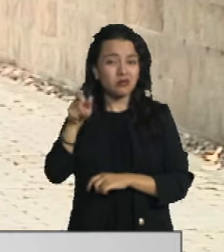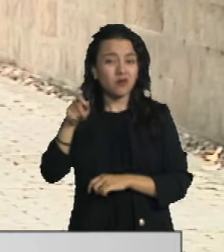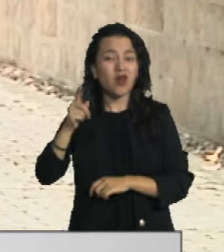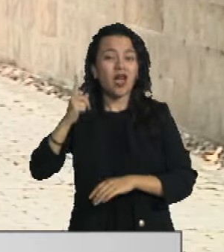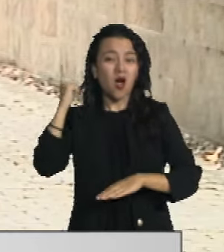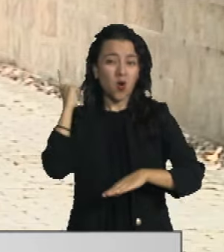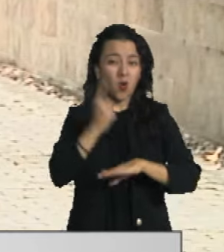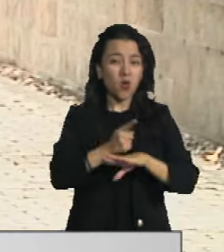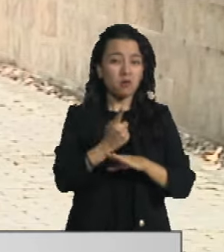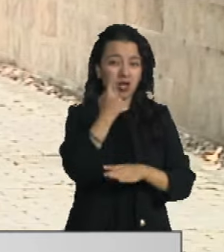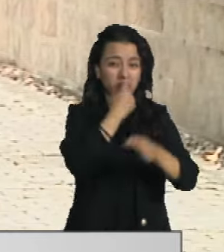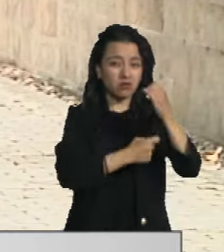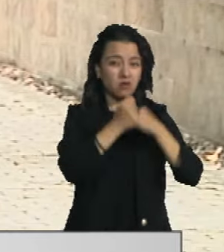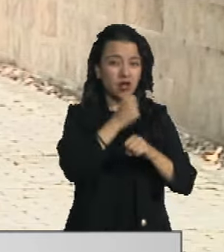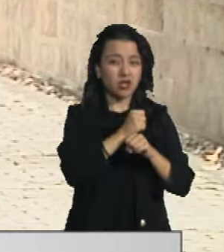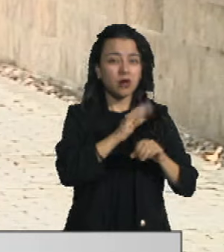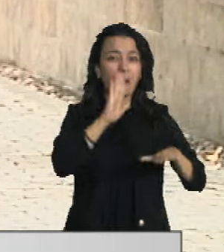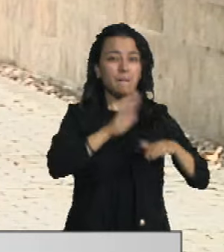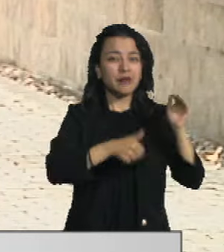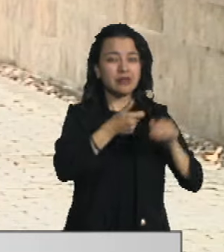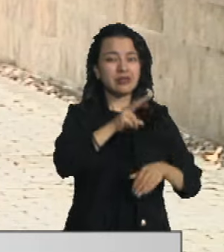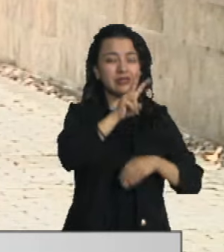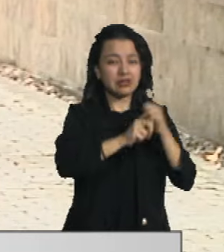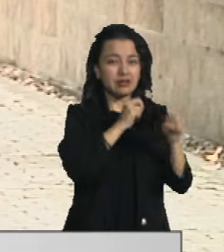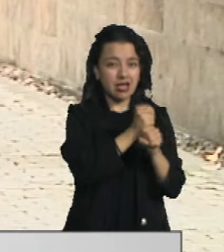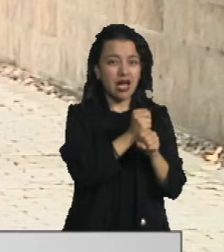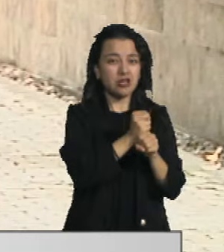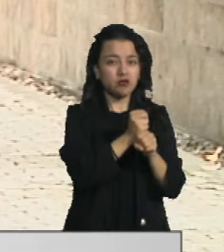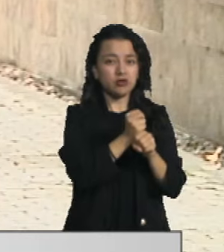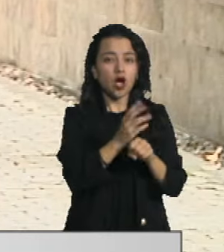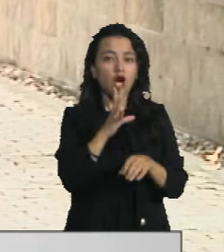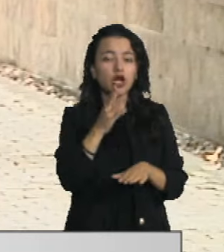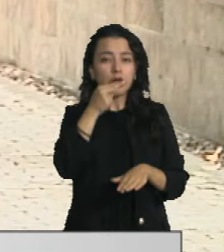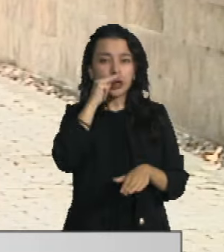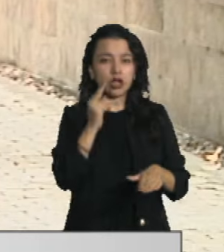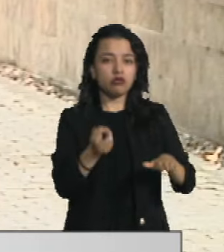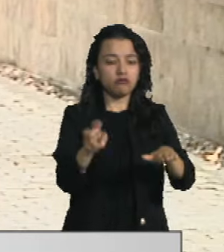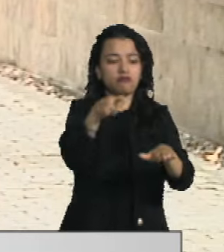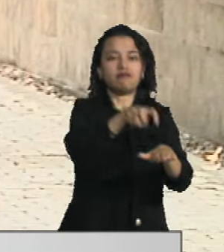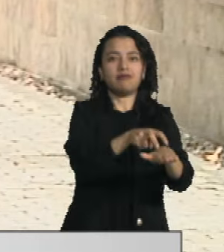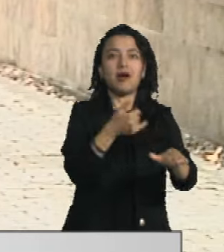a un menor de 17 años que viajaba en la caravana y que a esta hora de la tarde